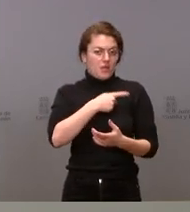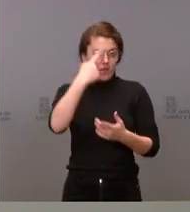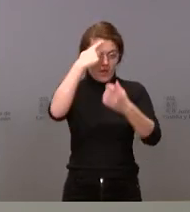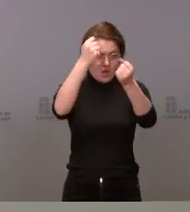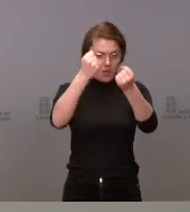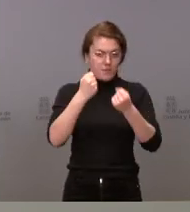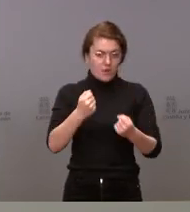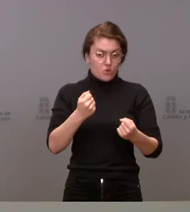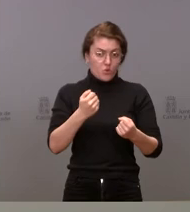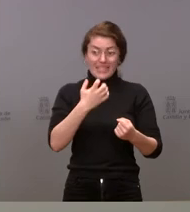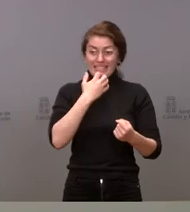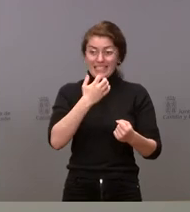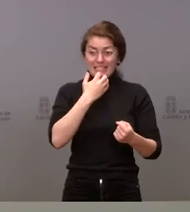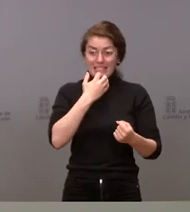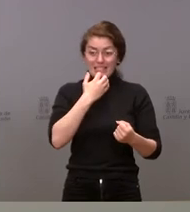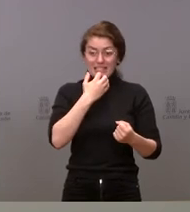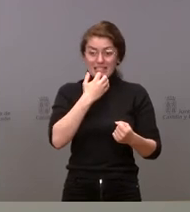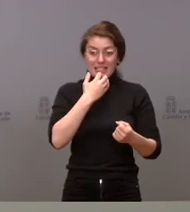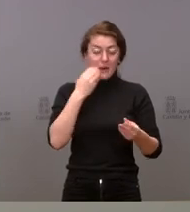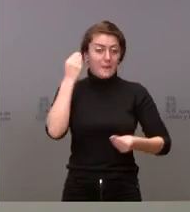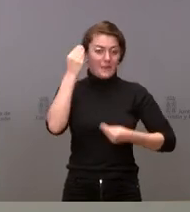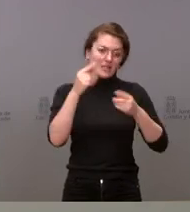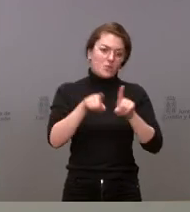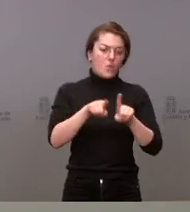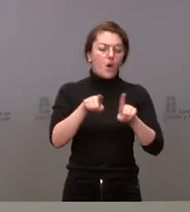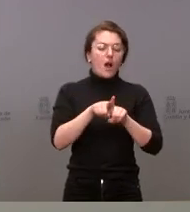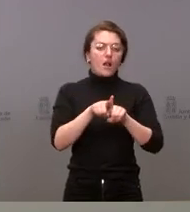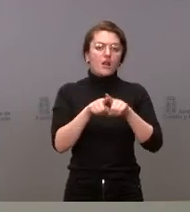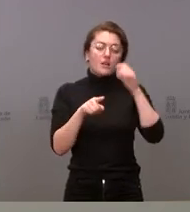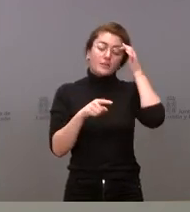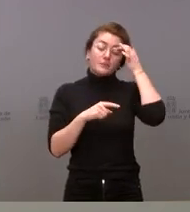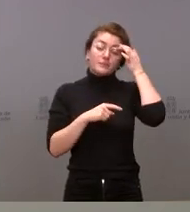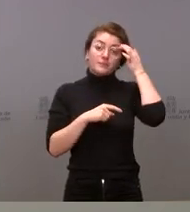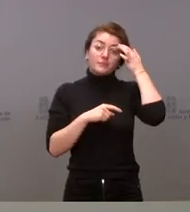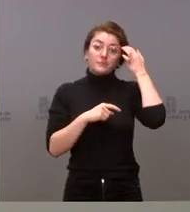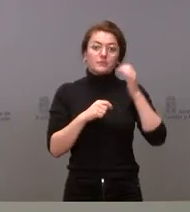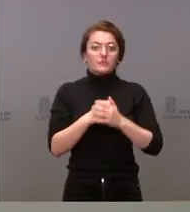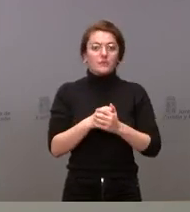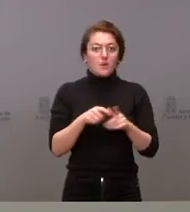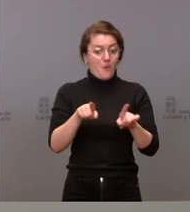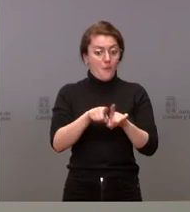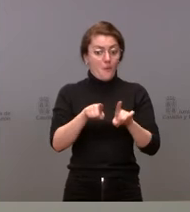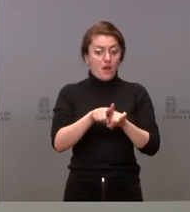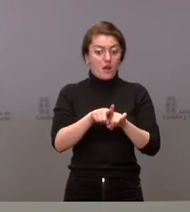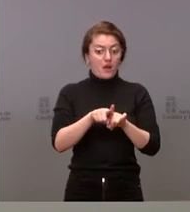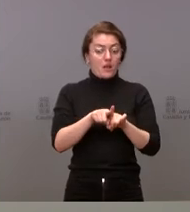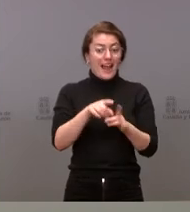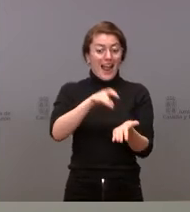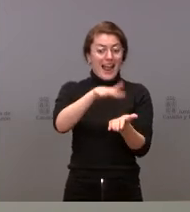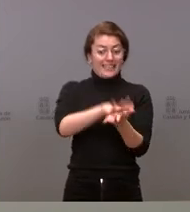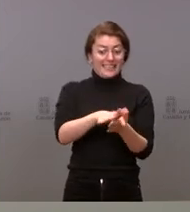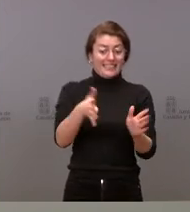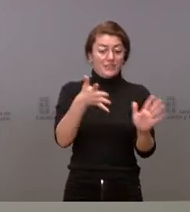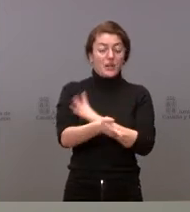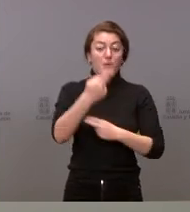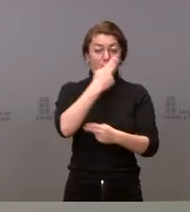considera que es un órgano colegiado y que por tanto la prueba acta el acta perdón tiene carácter público cuando está perfectamente aprobada